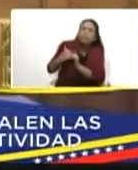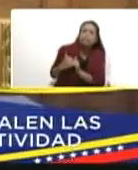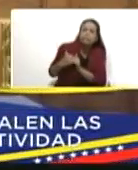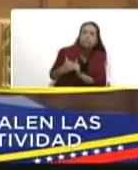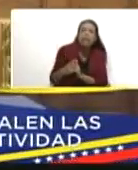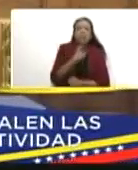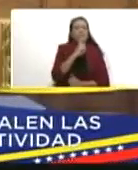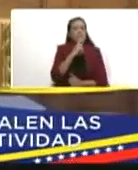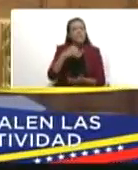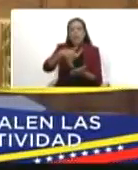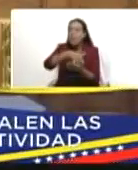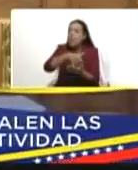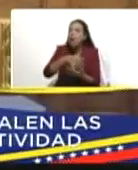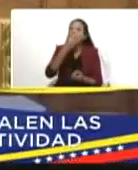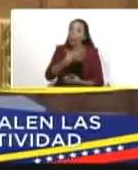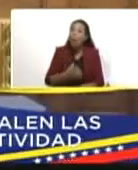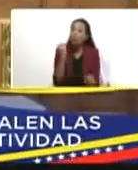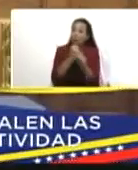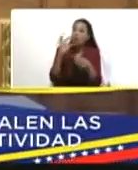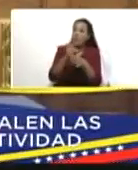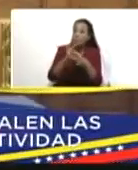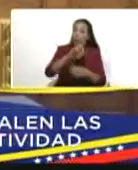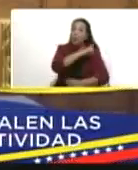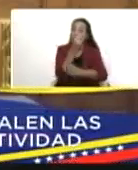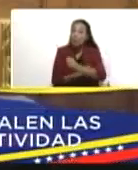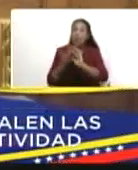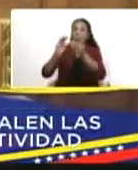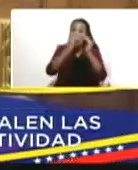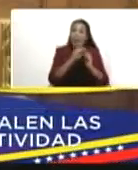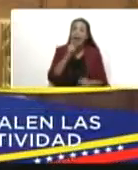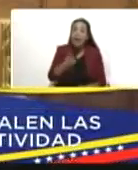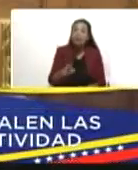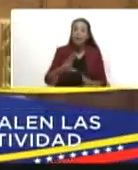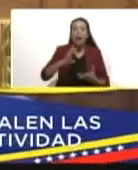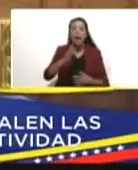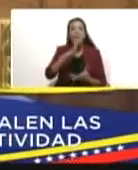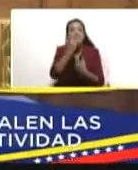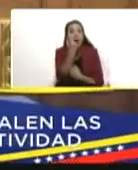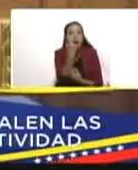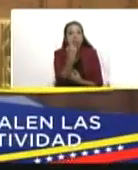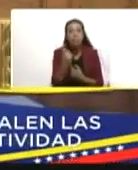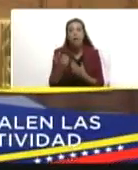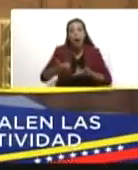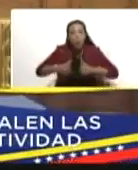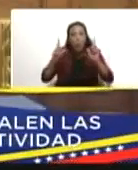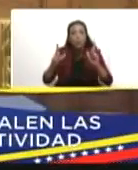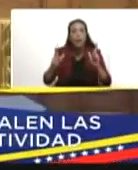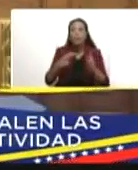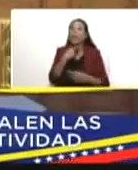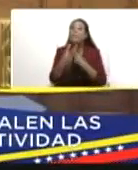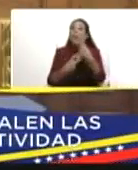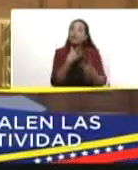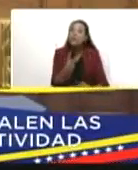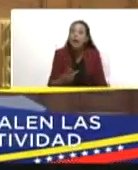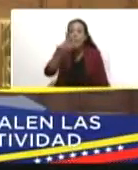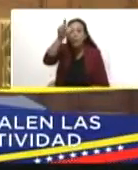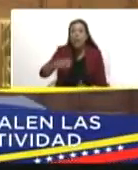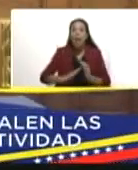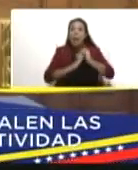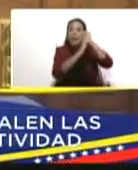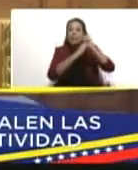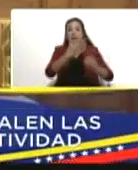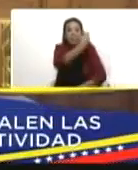obstruía el buen funcionamiento del poder popular era sin duda la falta de actualización de sus voceras y